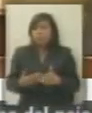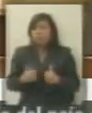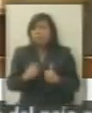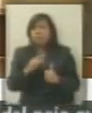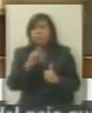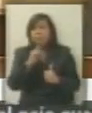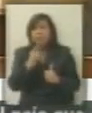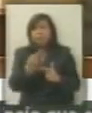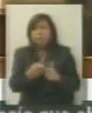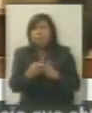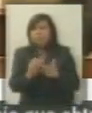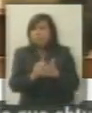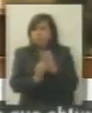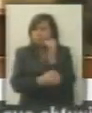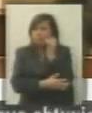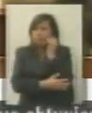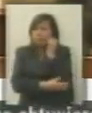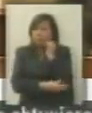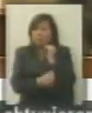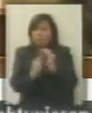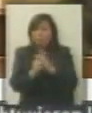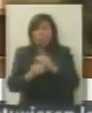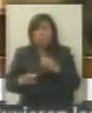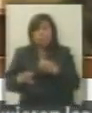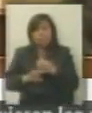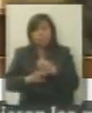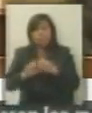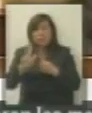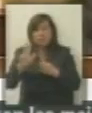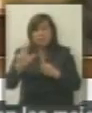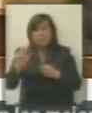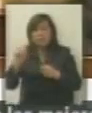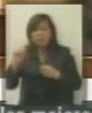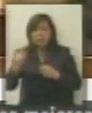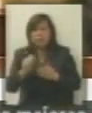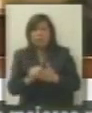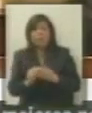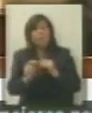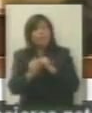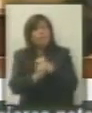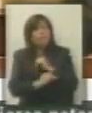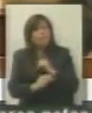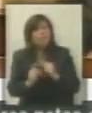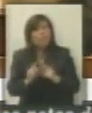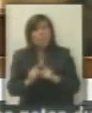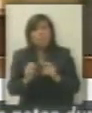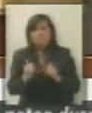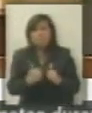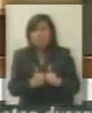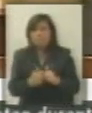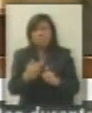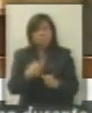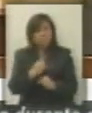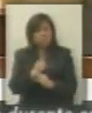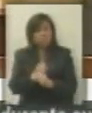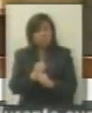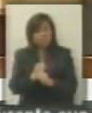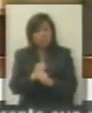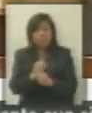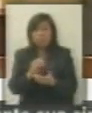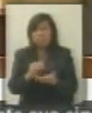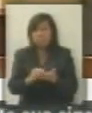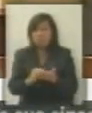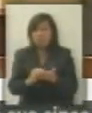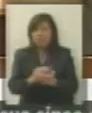cual el indicador de pobreza se ubicará por debajo del 30% a nivel nacional, siendo que seguiremos trabajando arduamente